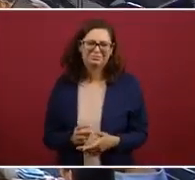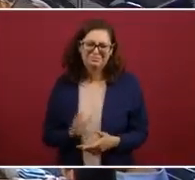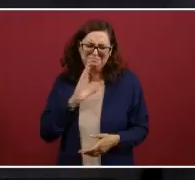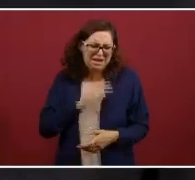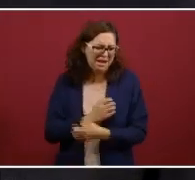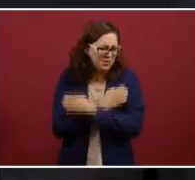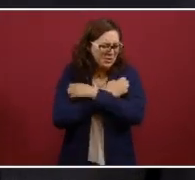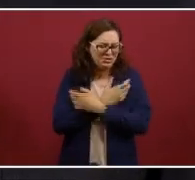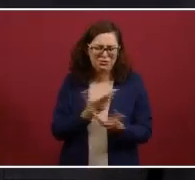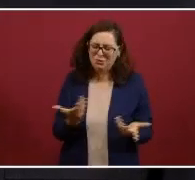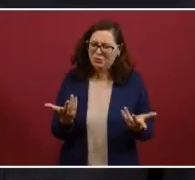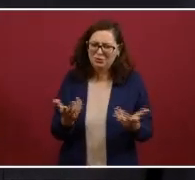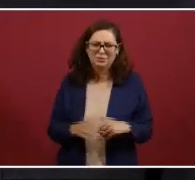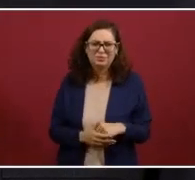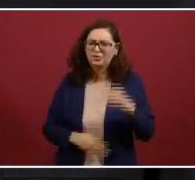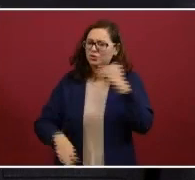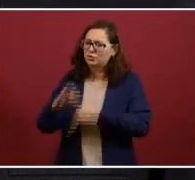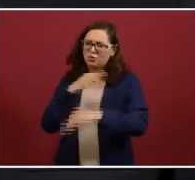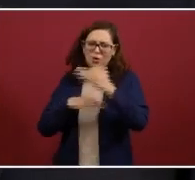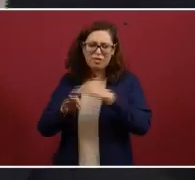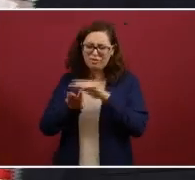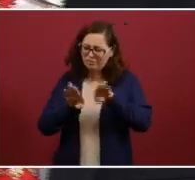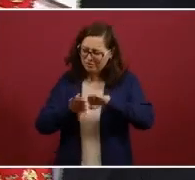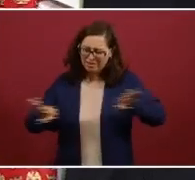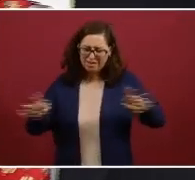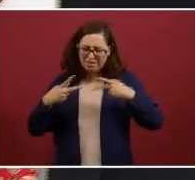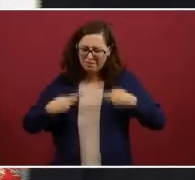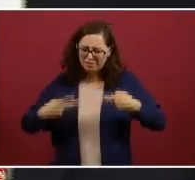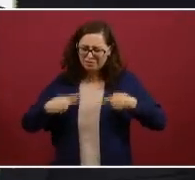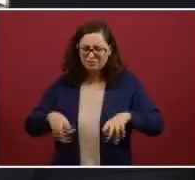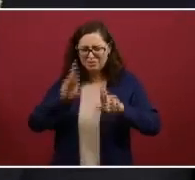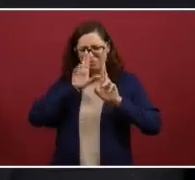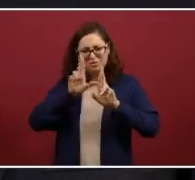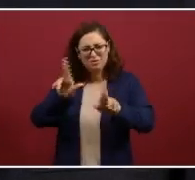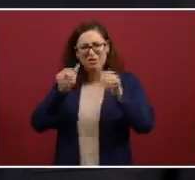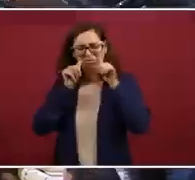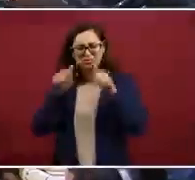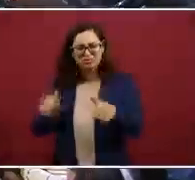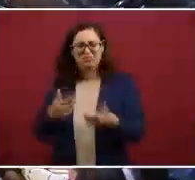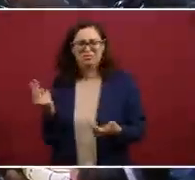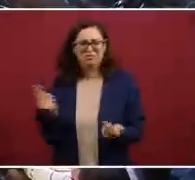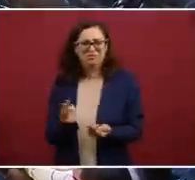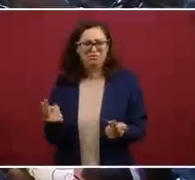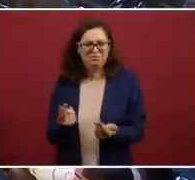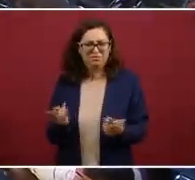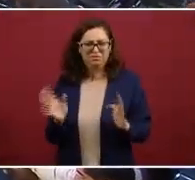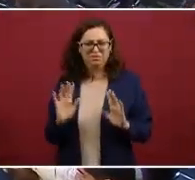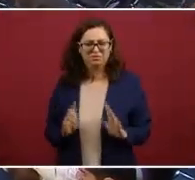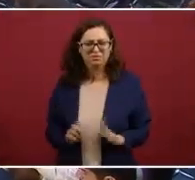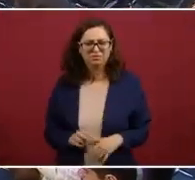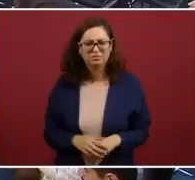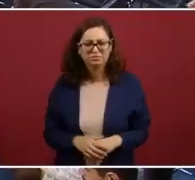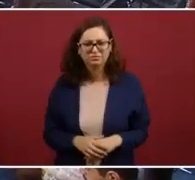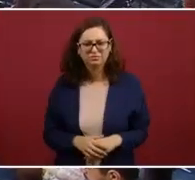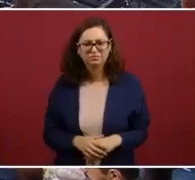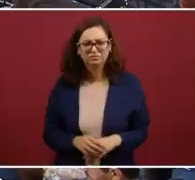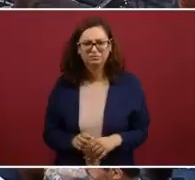tenemos que atender a todos, escuchar a todos, respetar a todos. Nada más